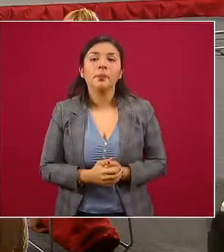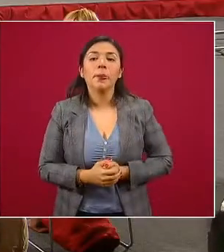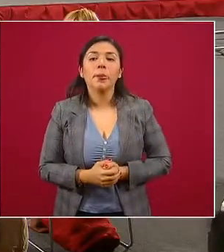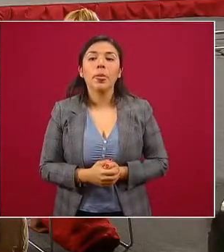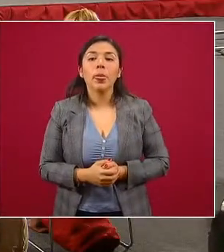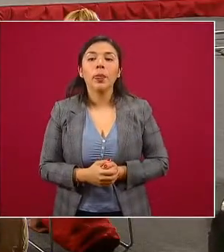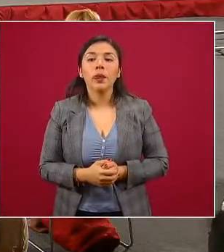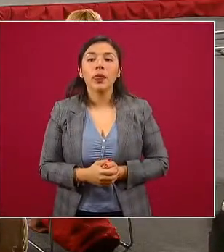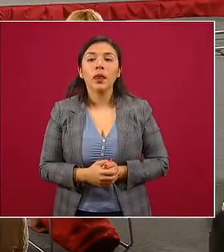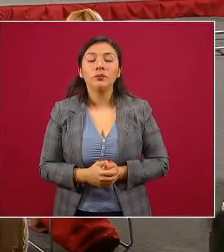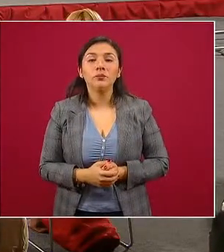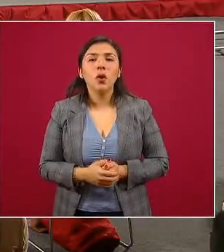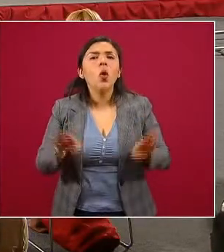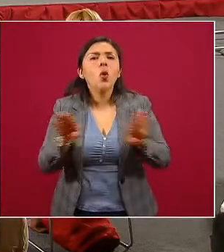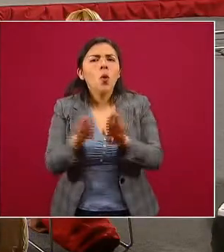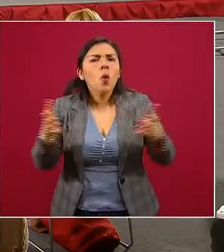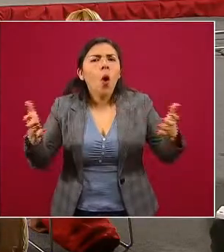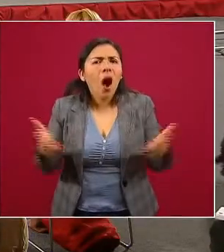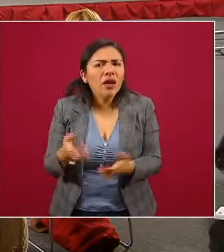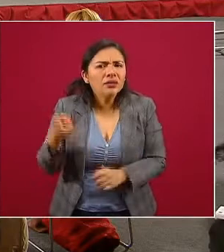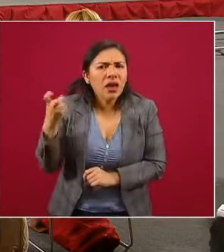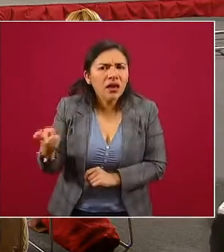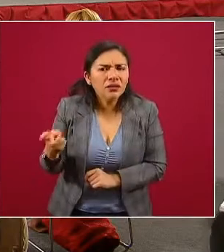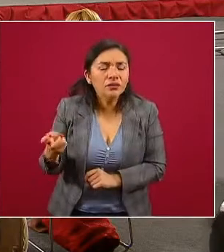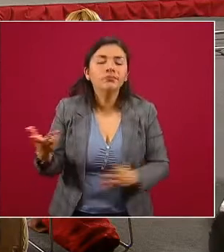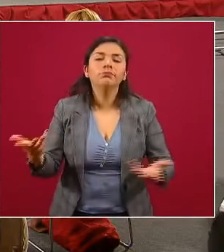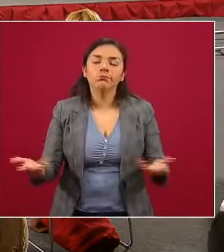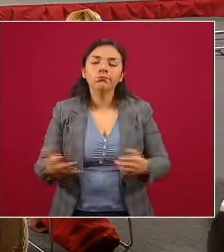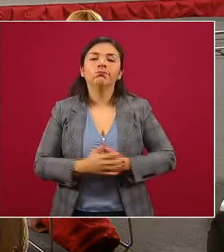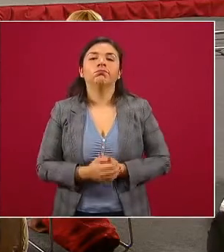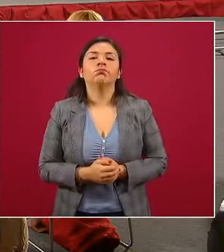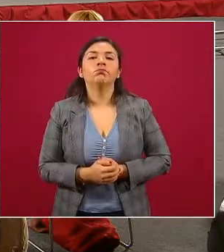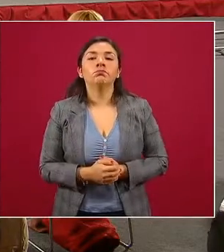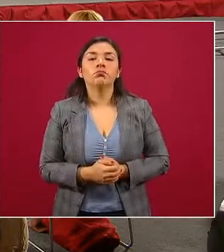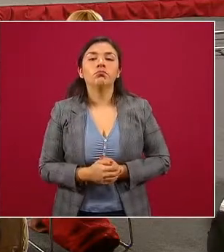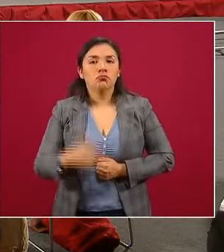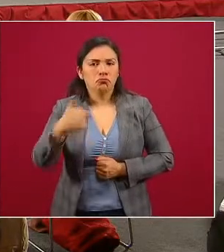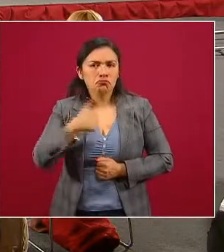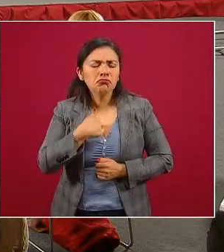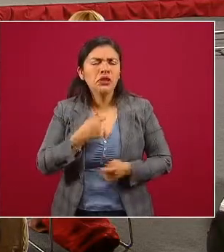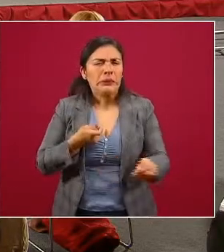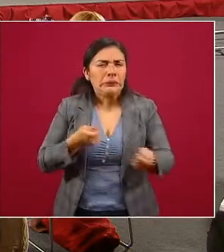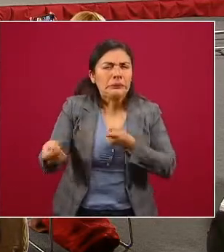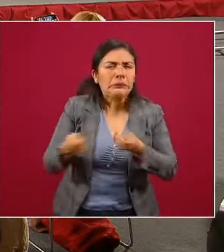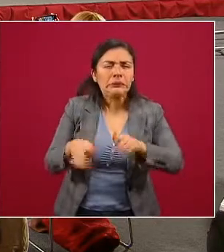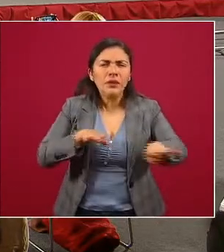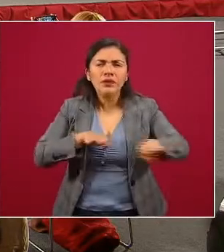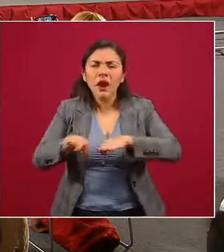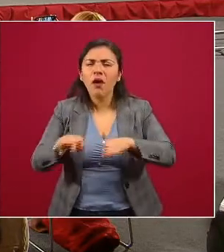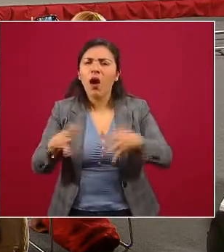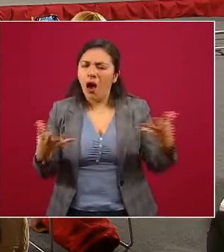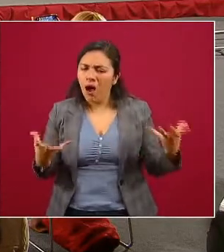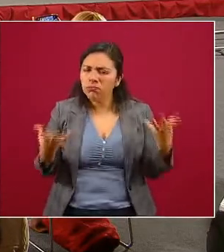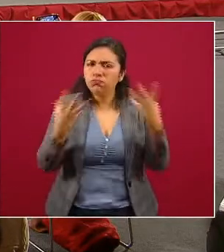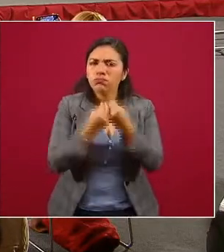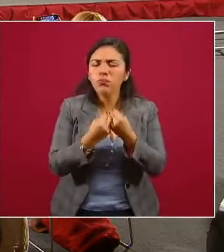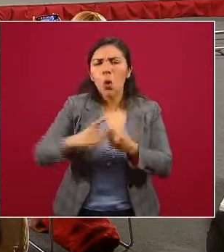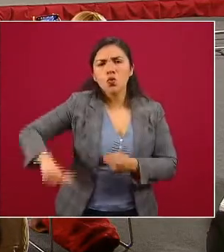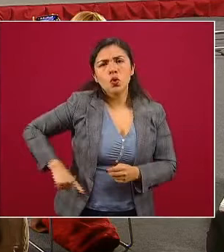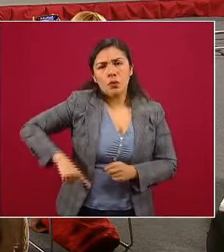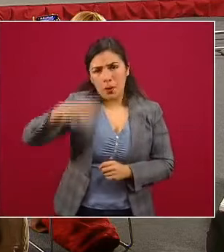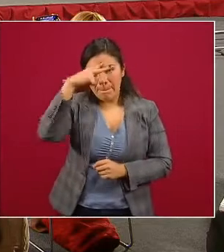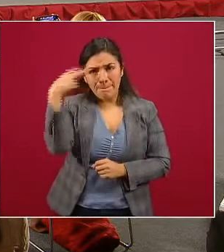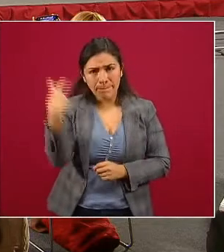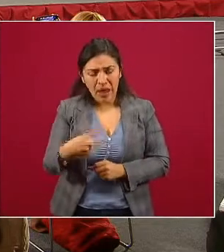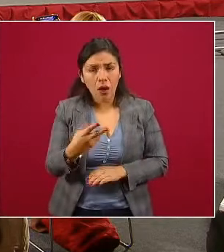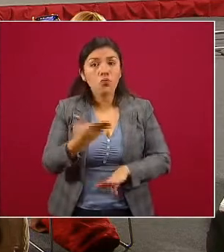Para lograr esto hicimos una coordinación de sectores del gobierno mexicano